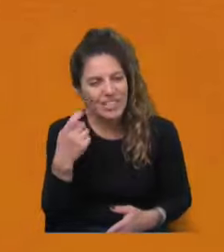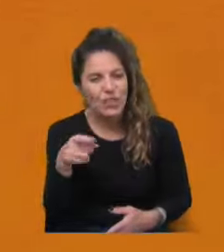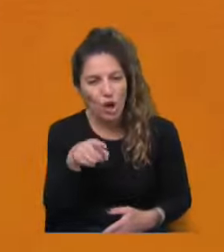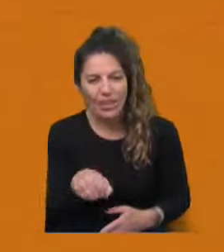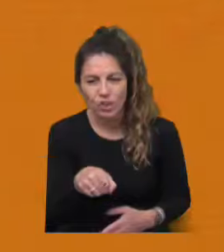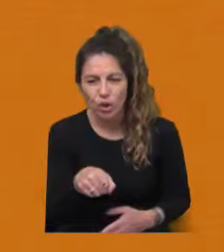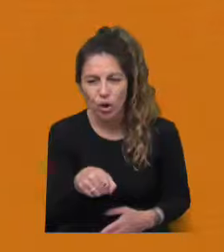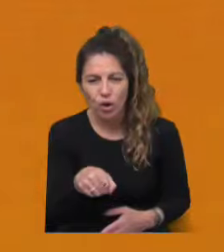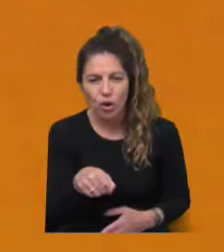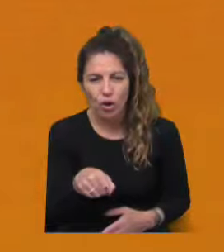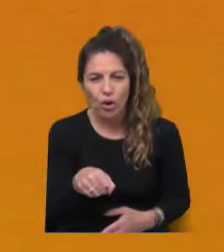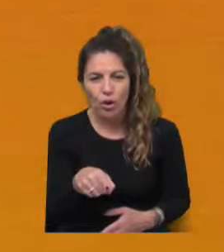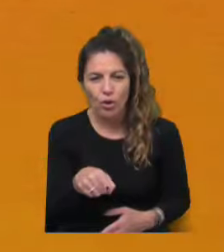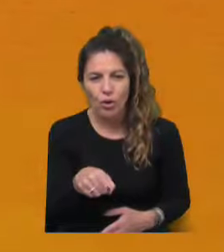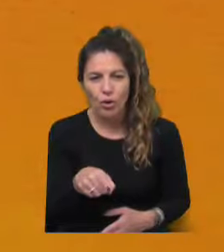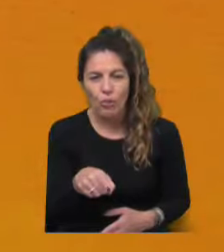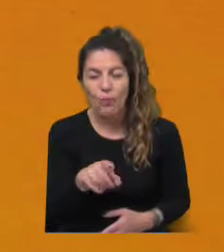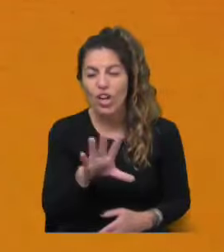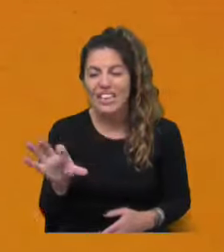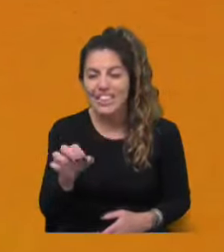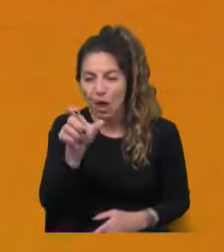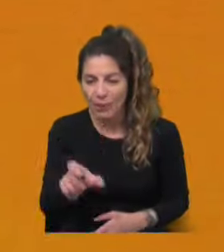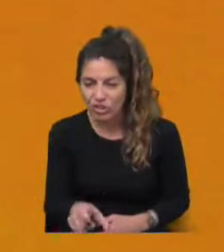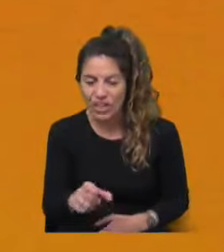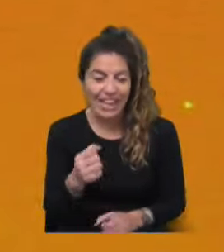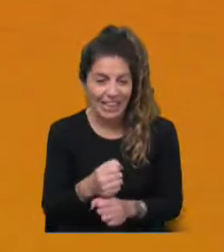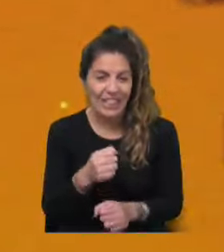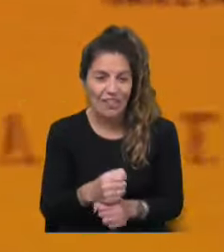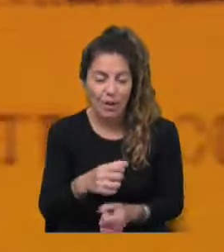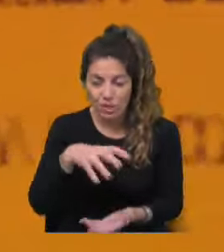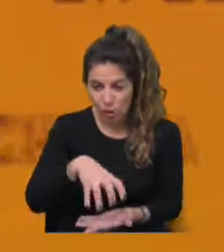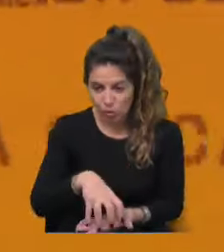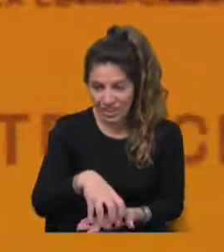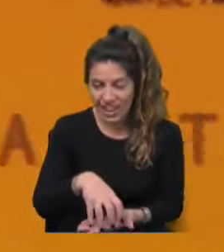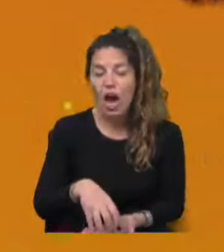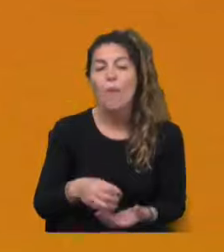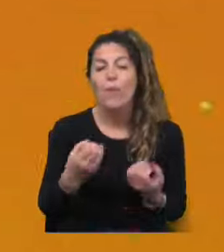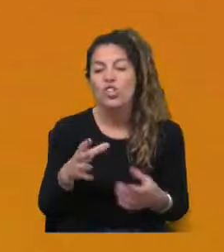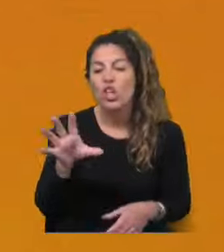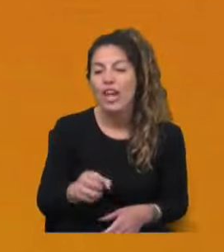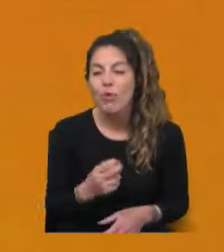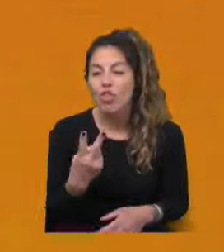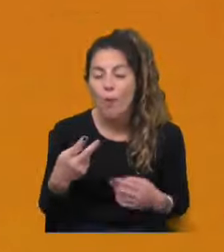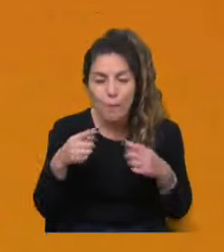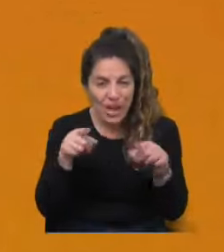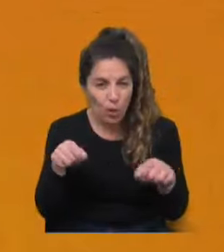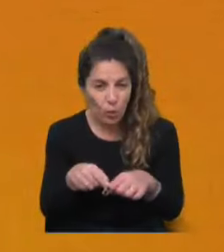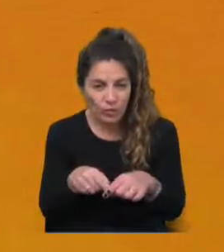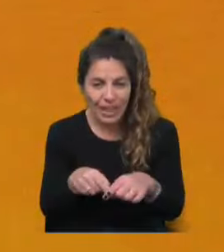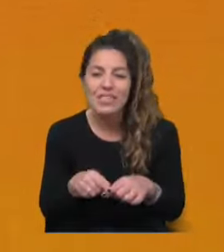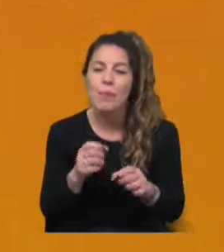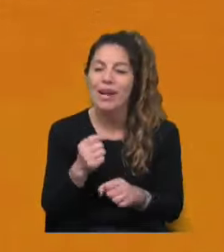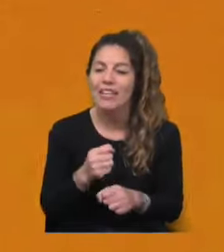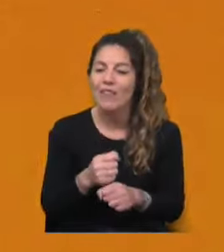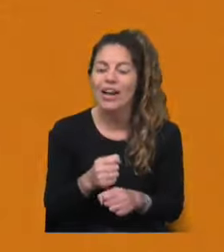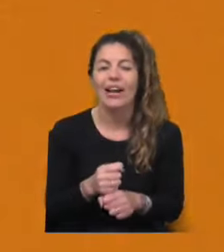por el panel de 500 casos con el que trabajamos en la Usina. En ese sentido, traemos dos preguntas acá para trabajar